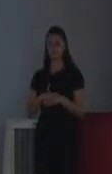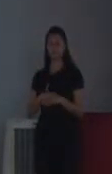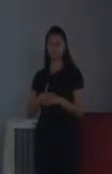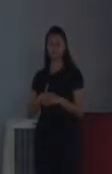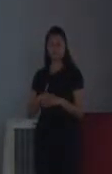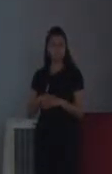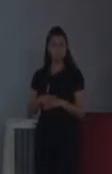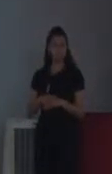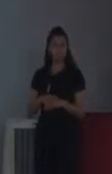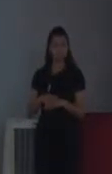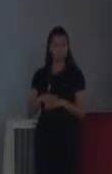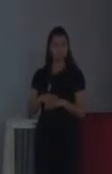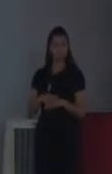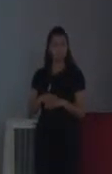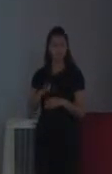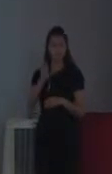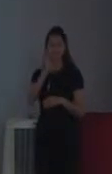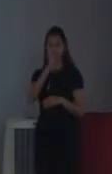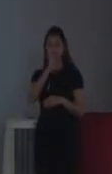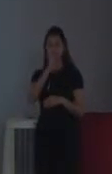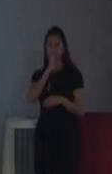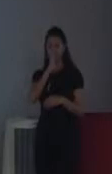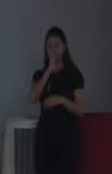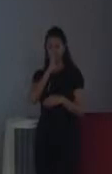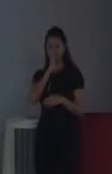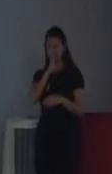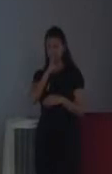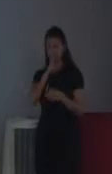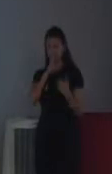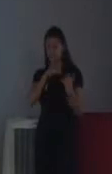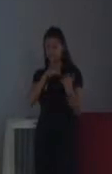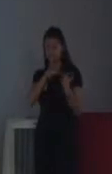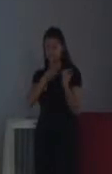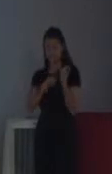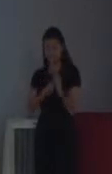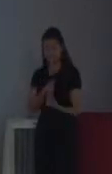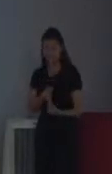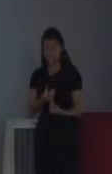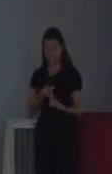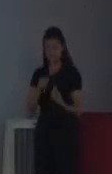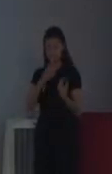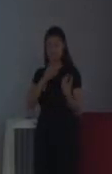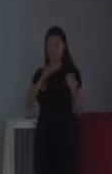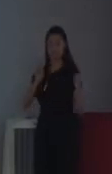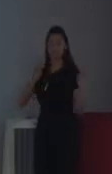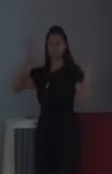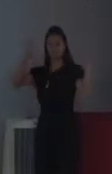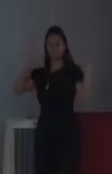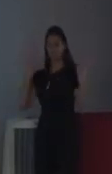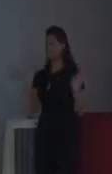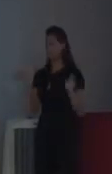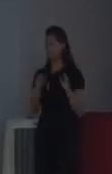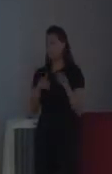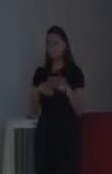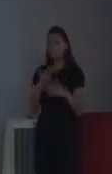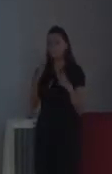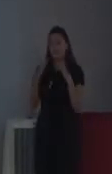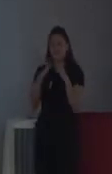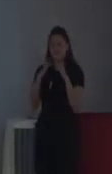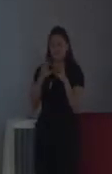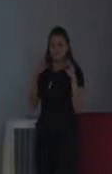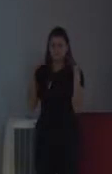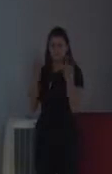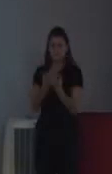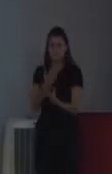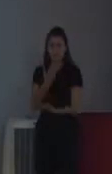quien está ejerciendo esta labor, ¿sí? Esa labor viene de casa. Entonces,